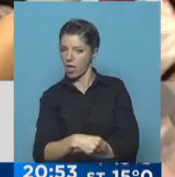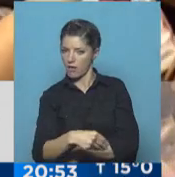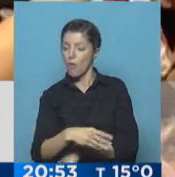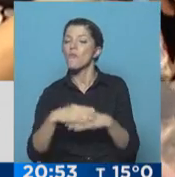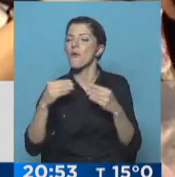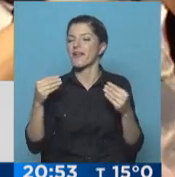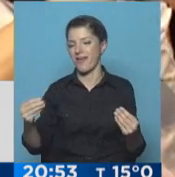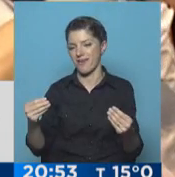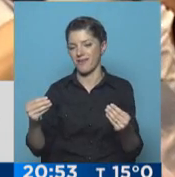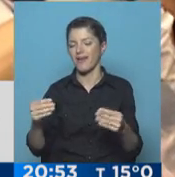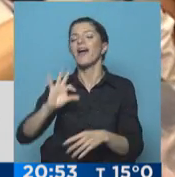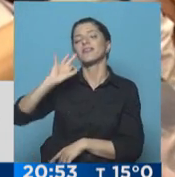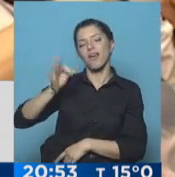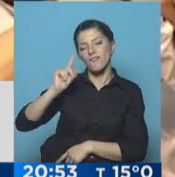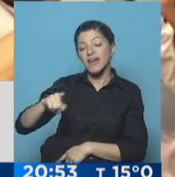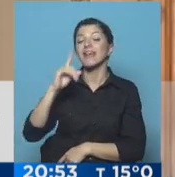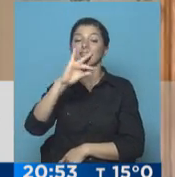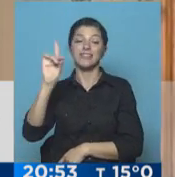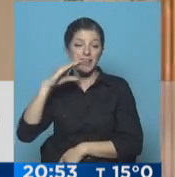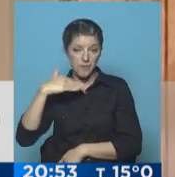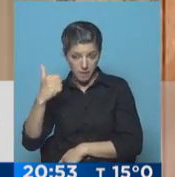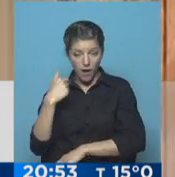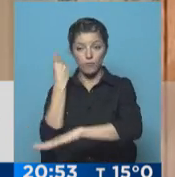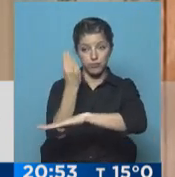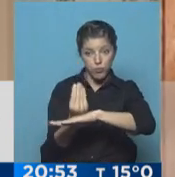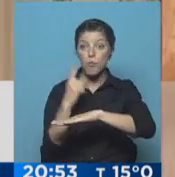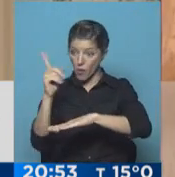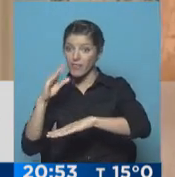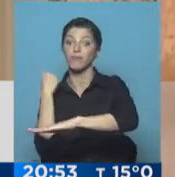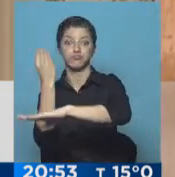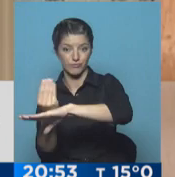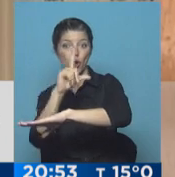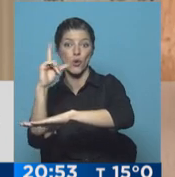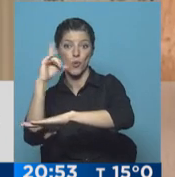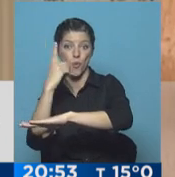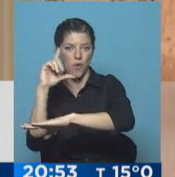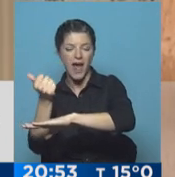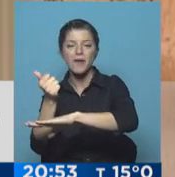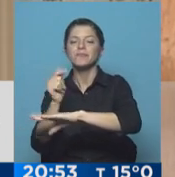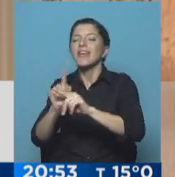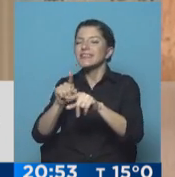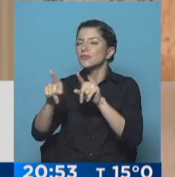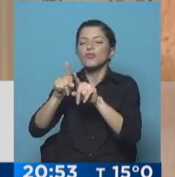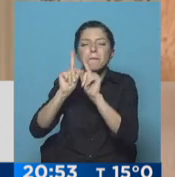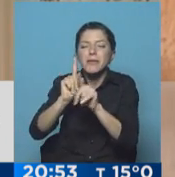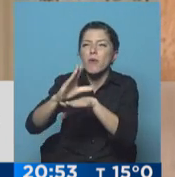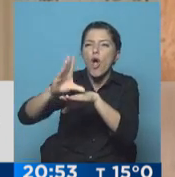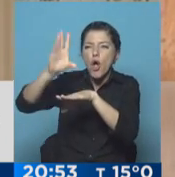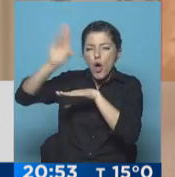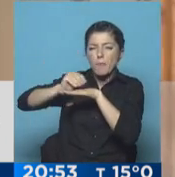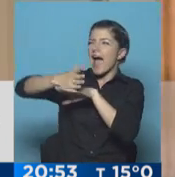saben que después de Dilma puede venir Lula. Es una radiografía de lo que pasó en la